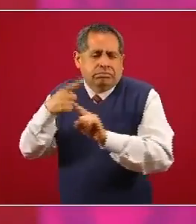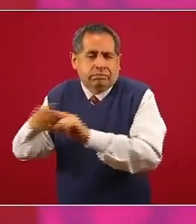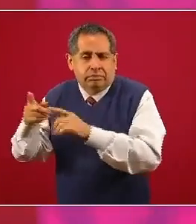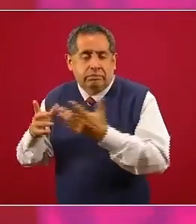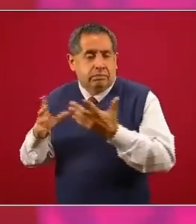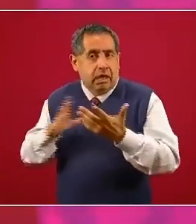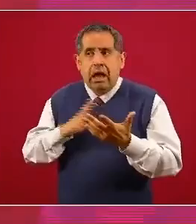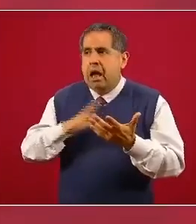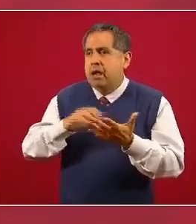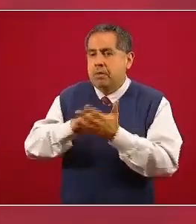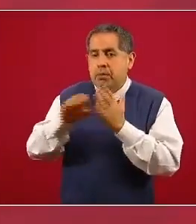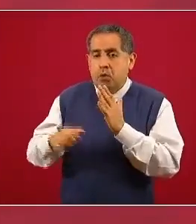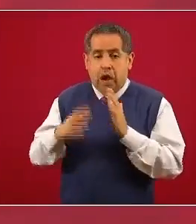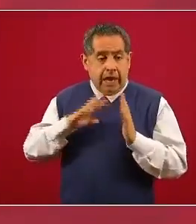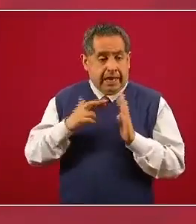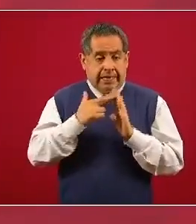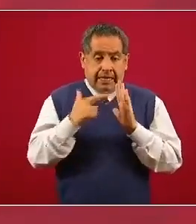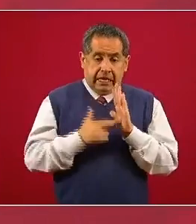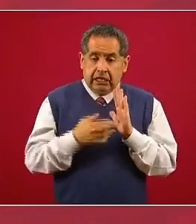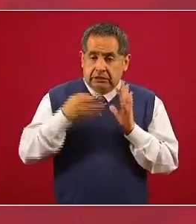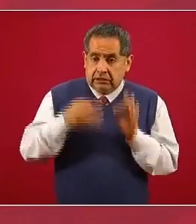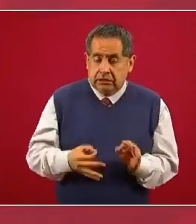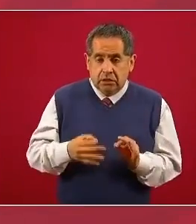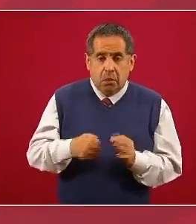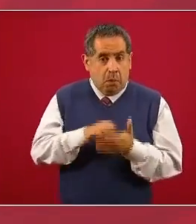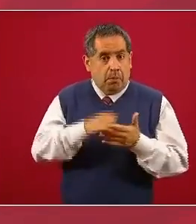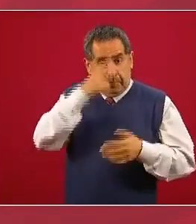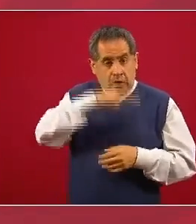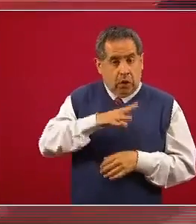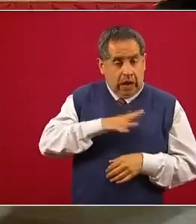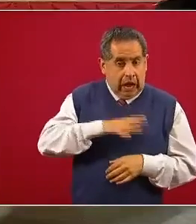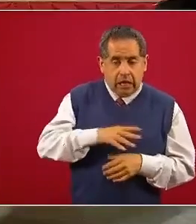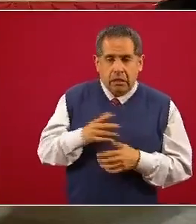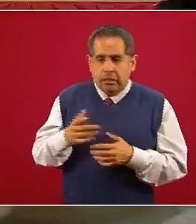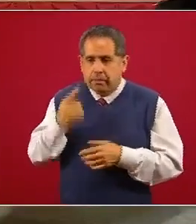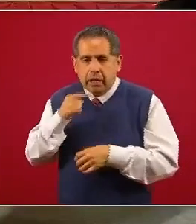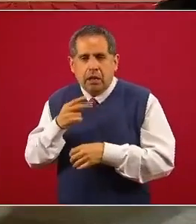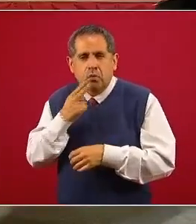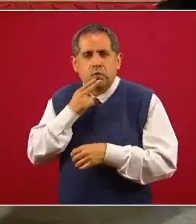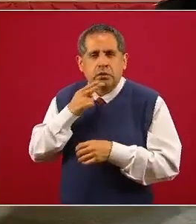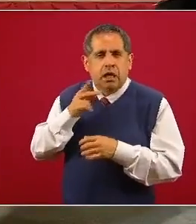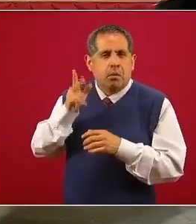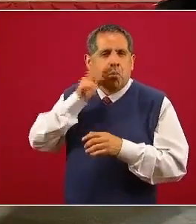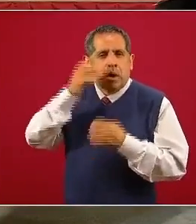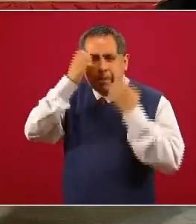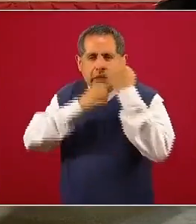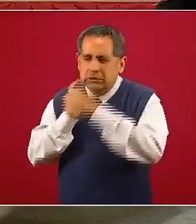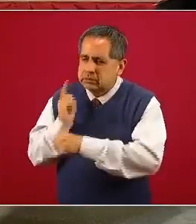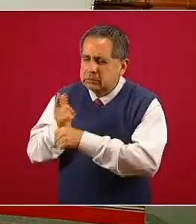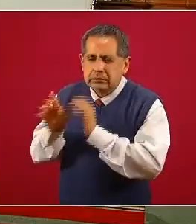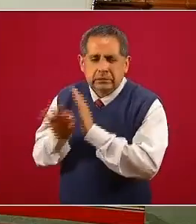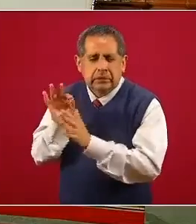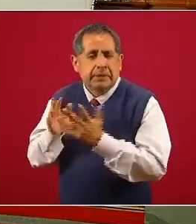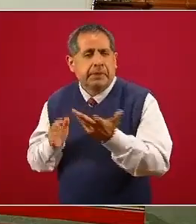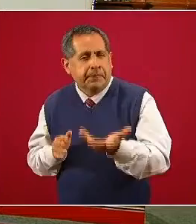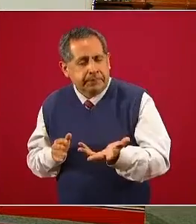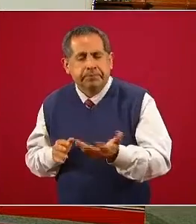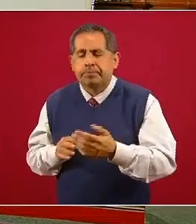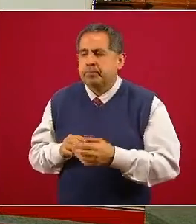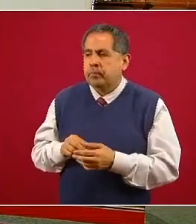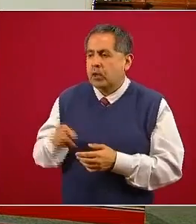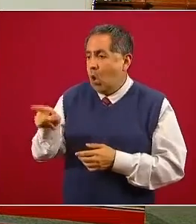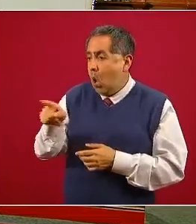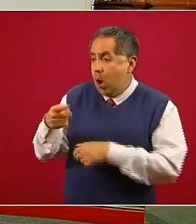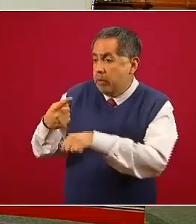si existe o no reglas de operación formales, como sí las tiene México, para el uso de pruebas diagnósticas, cómo se